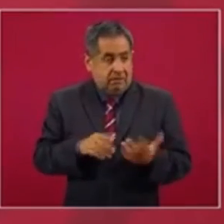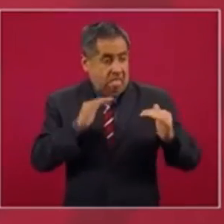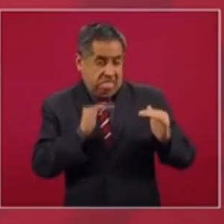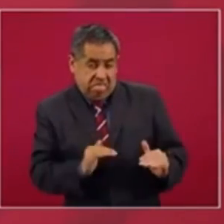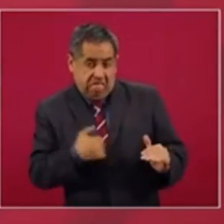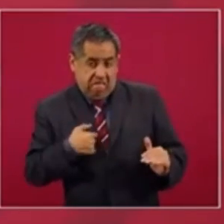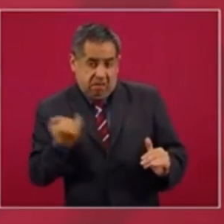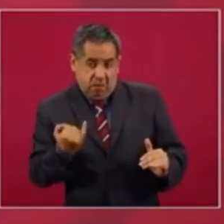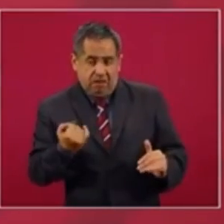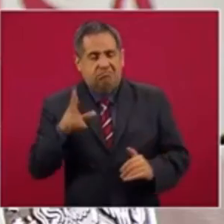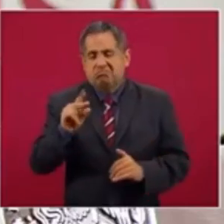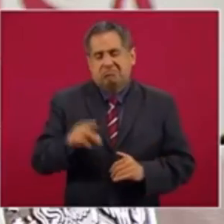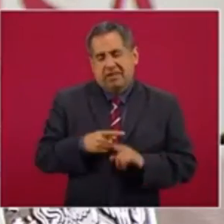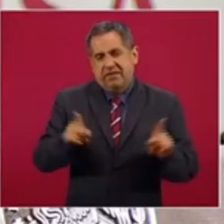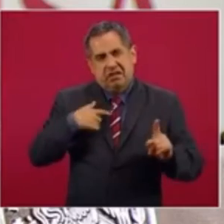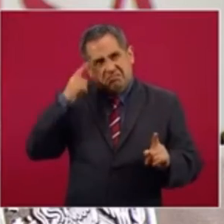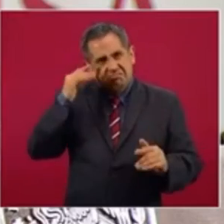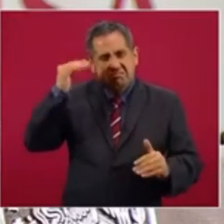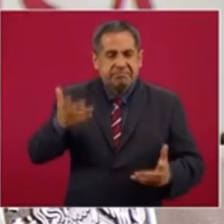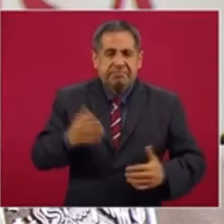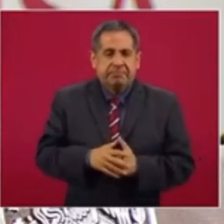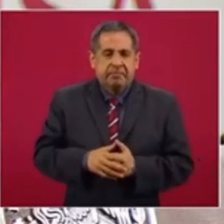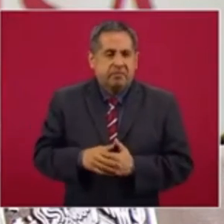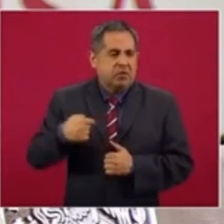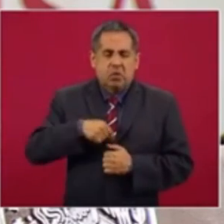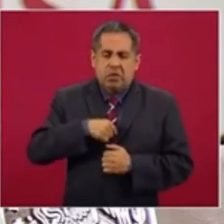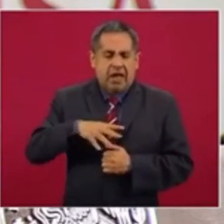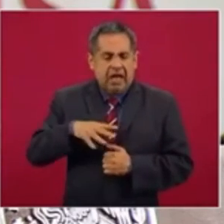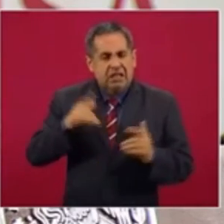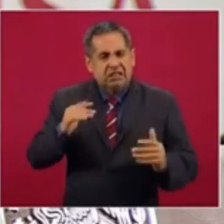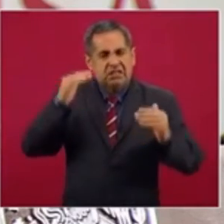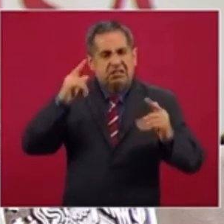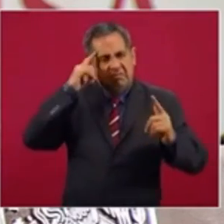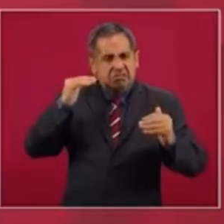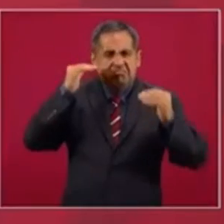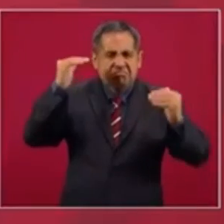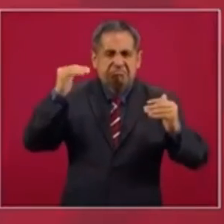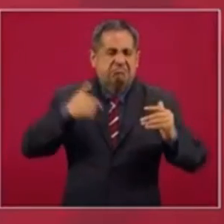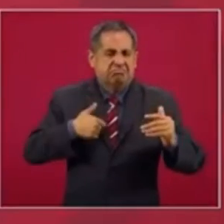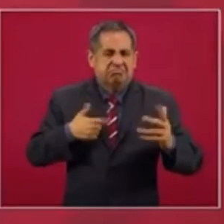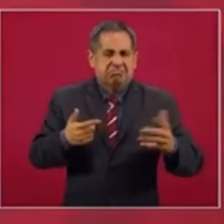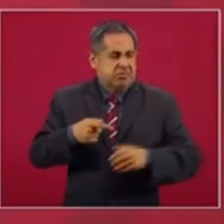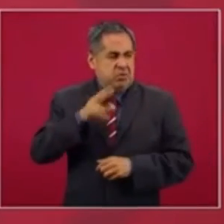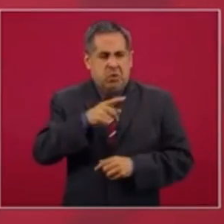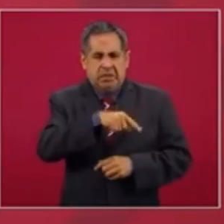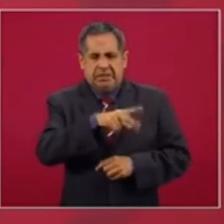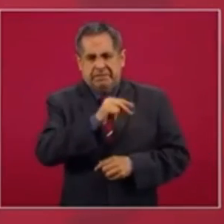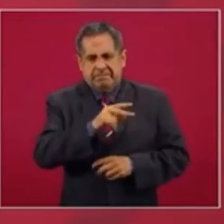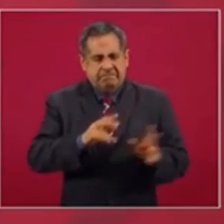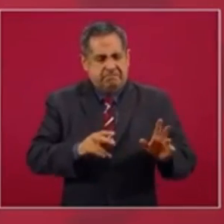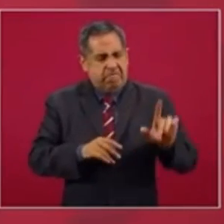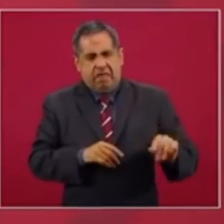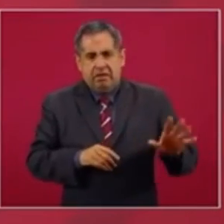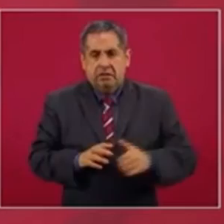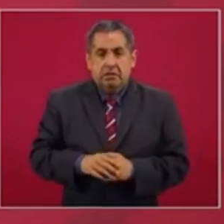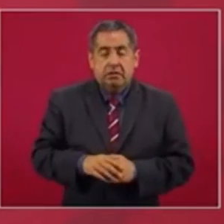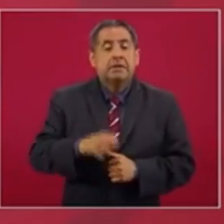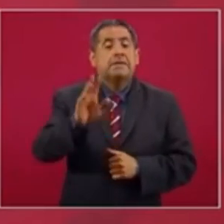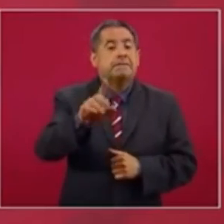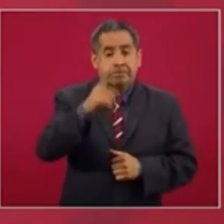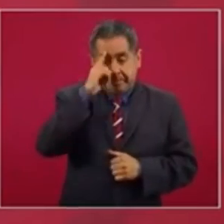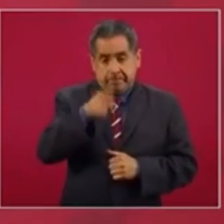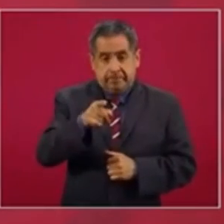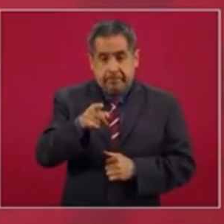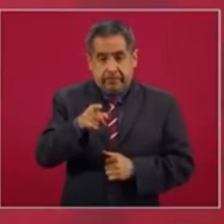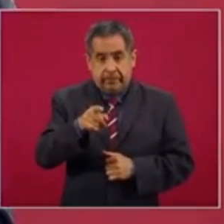estatura moral. Tenemos principios elevados. No vamos a reprimir. Ah,